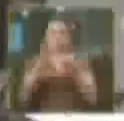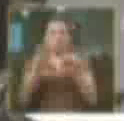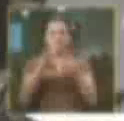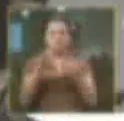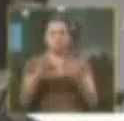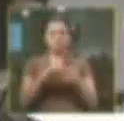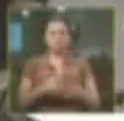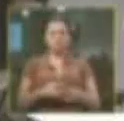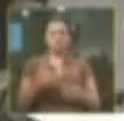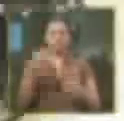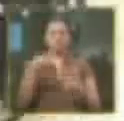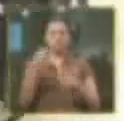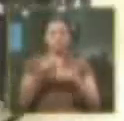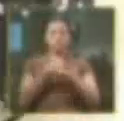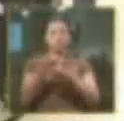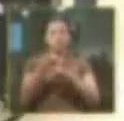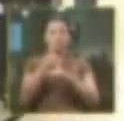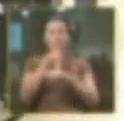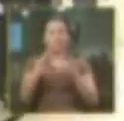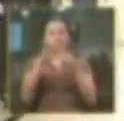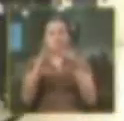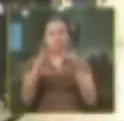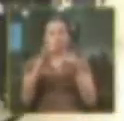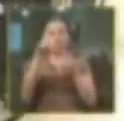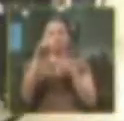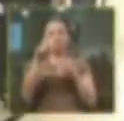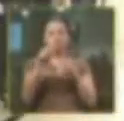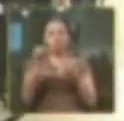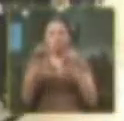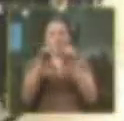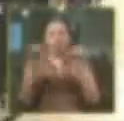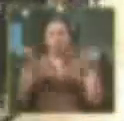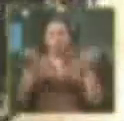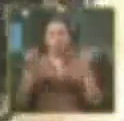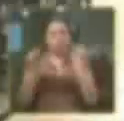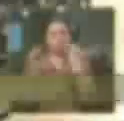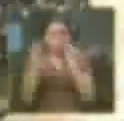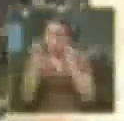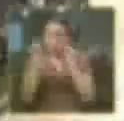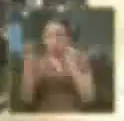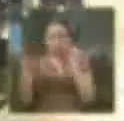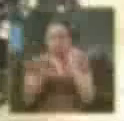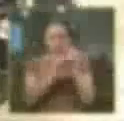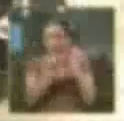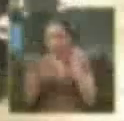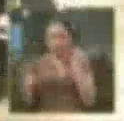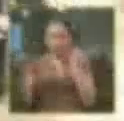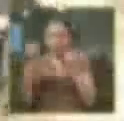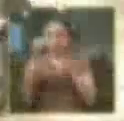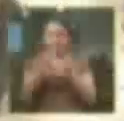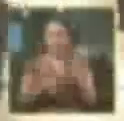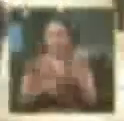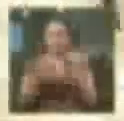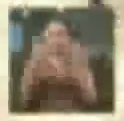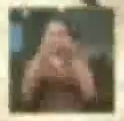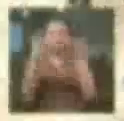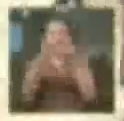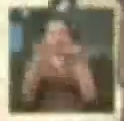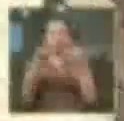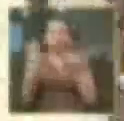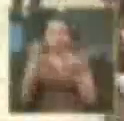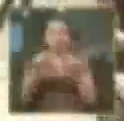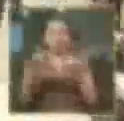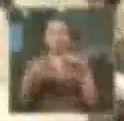Puede. Yo le sugiero a los que han redactado esto una cláusula, punto seguido al final. El texto del régimen